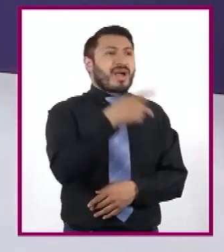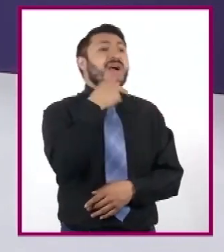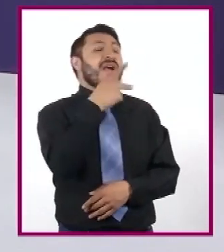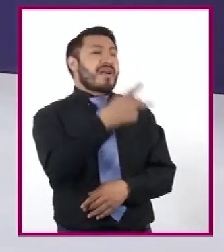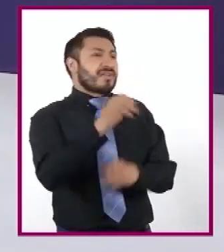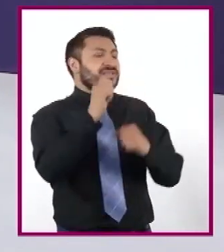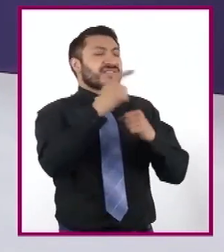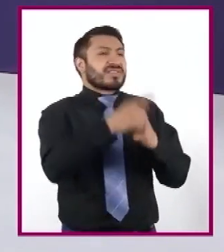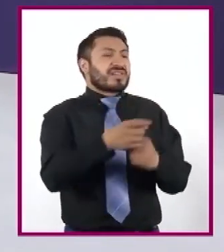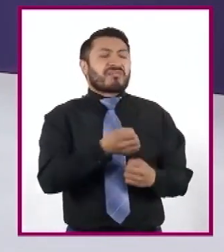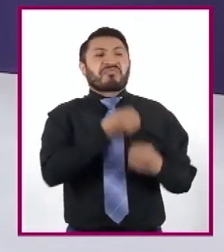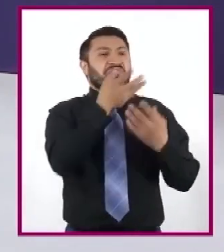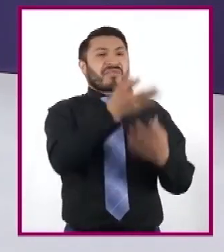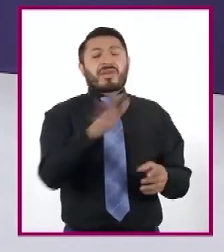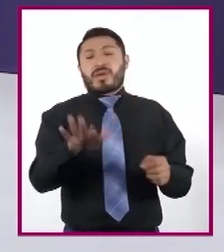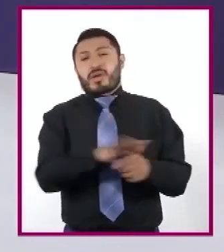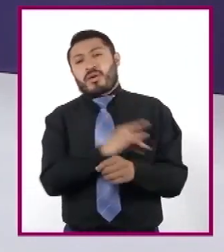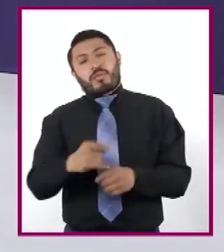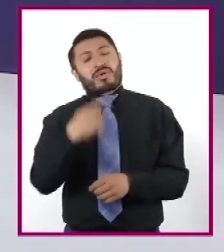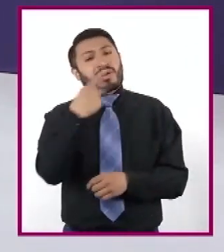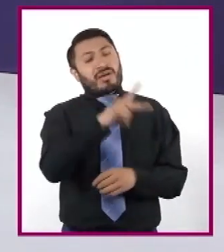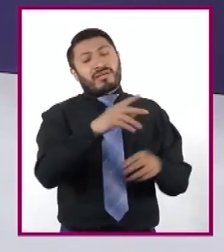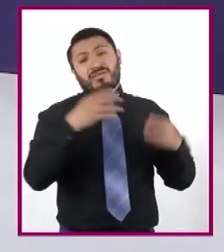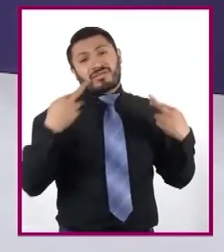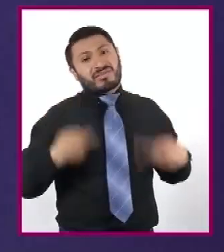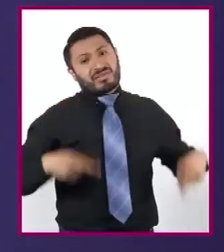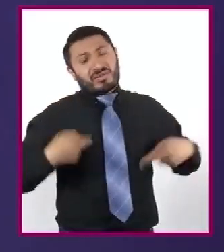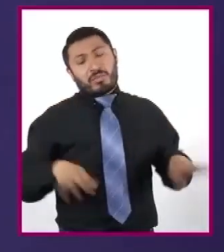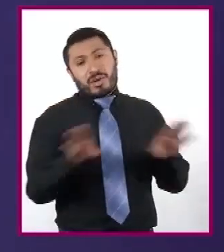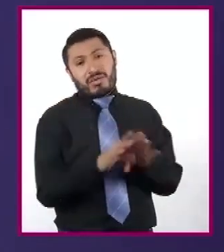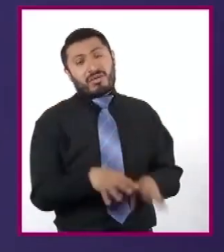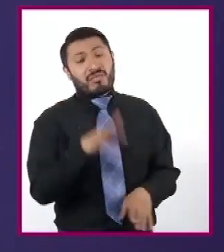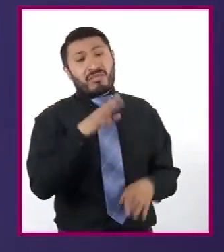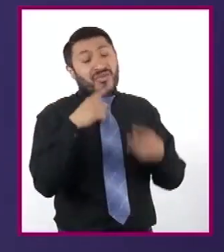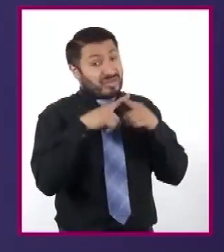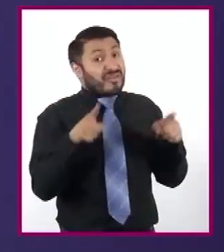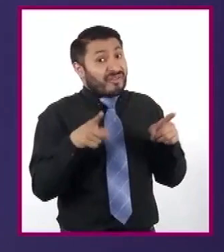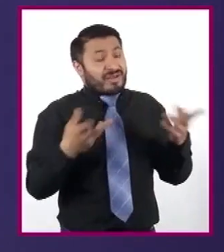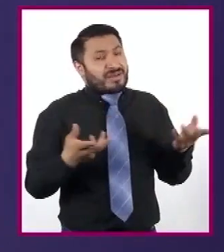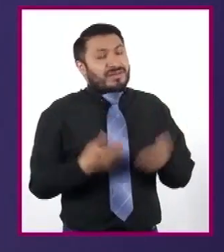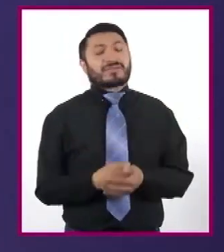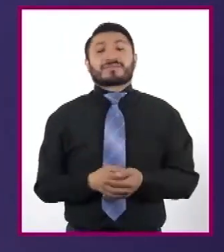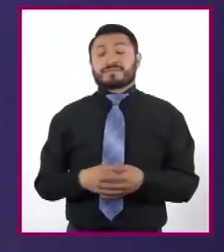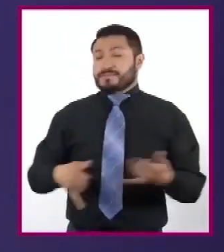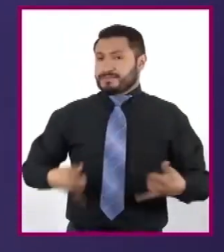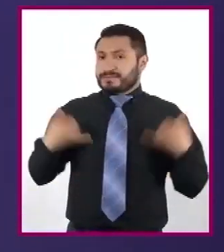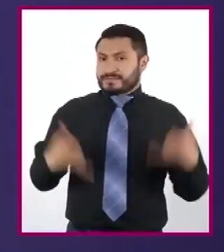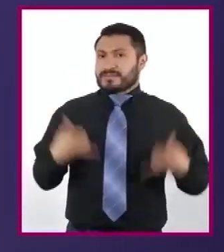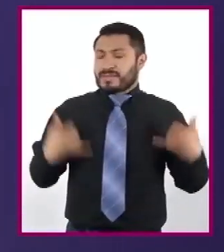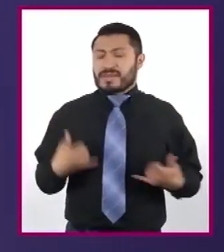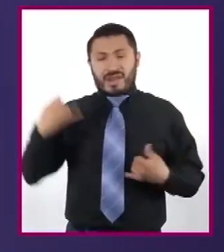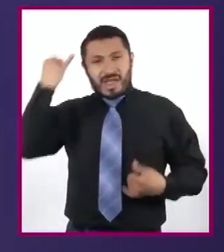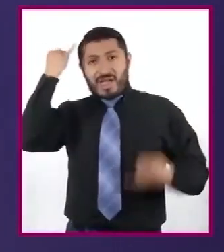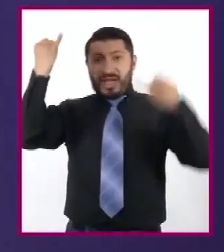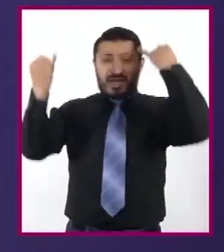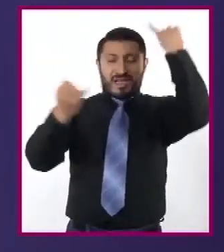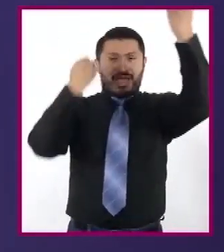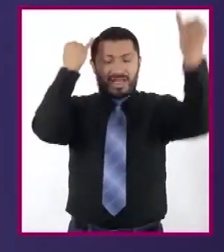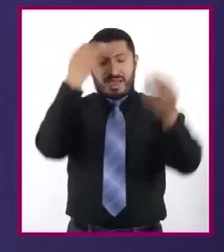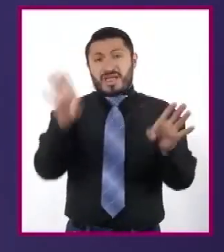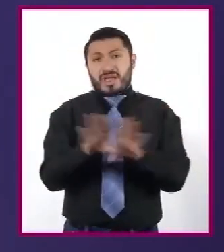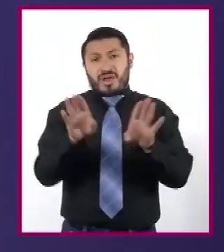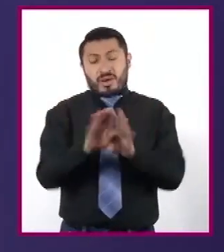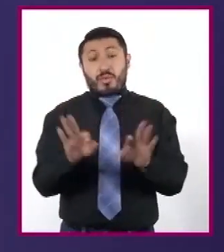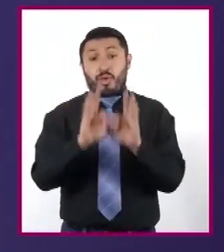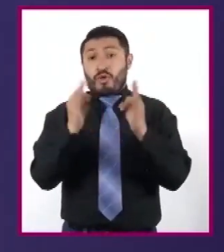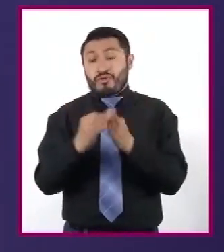se expresará simplemente por cómo va vestido. Entre los jóvenes, algunas de las ideas más asumidas son la forma